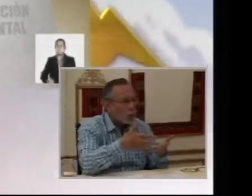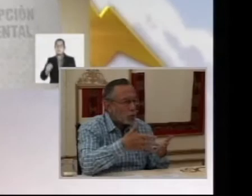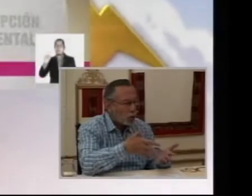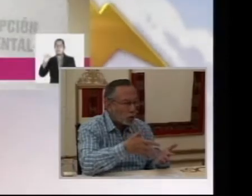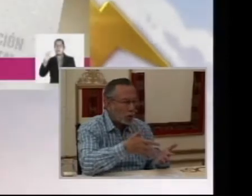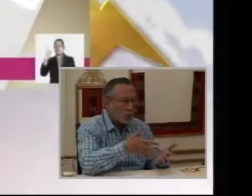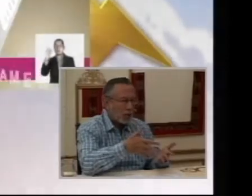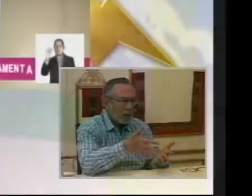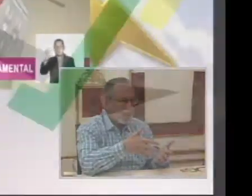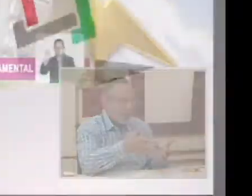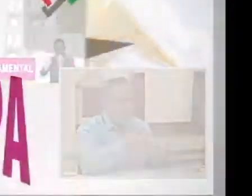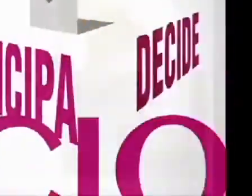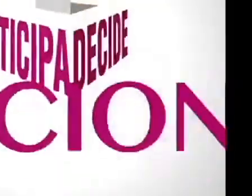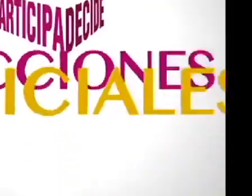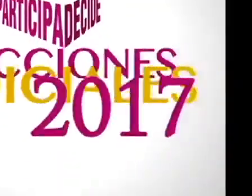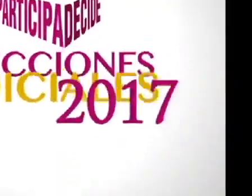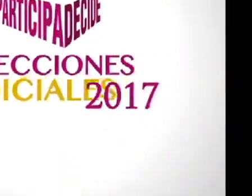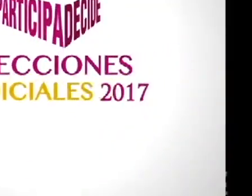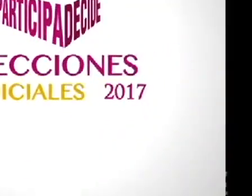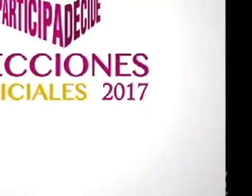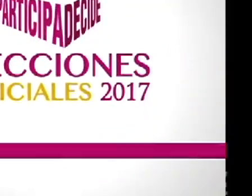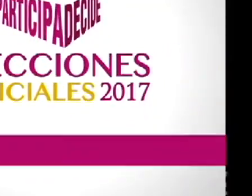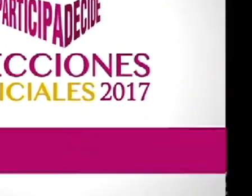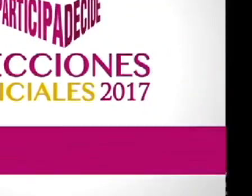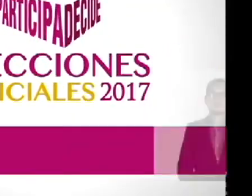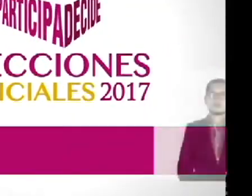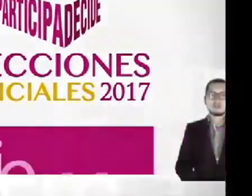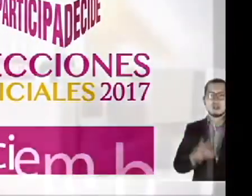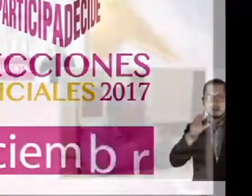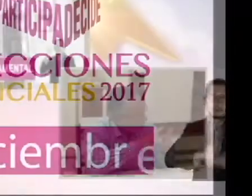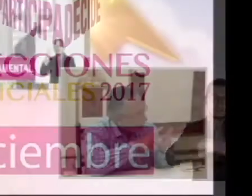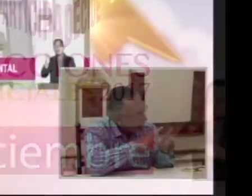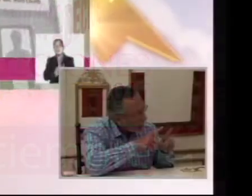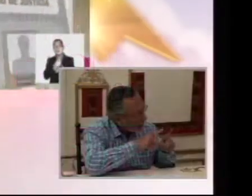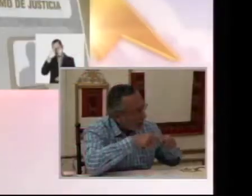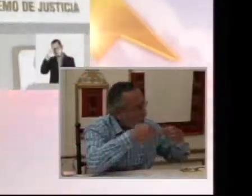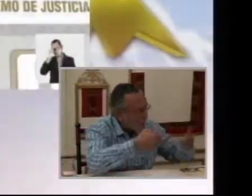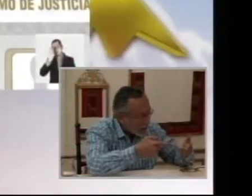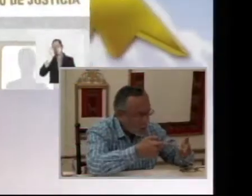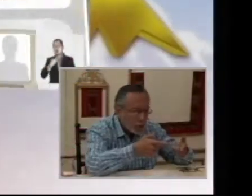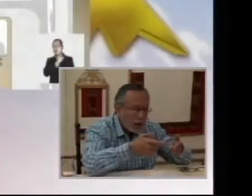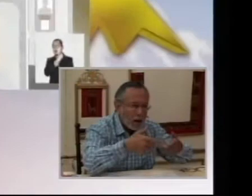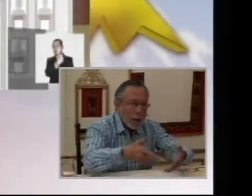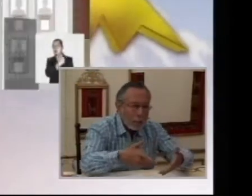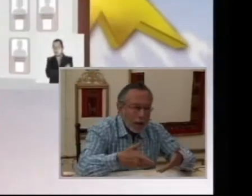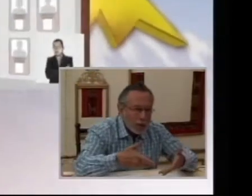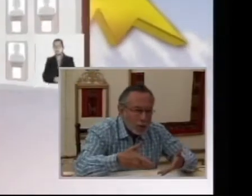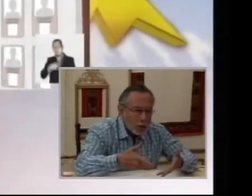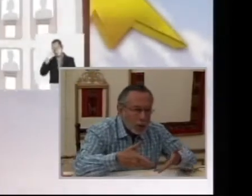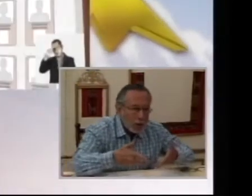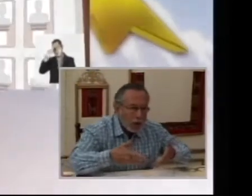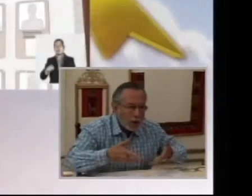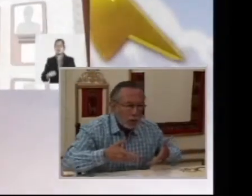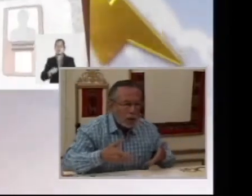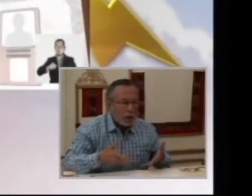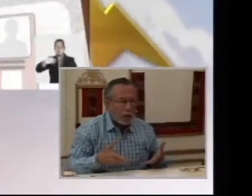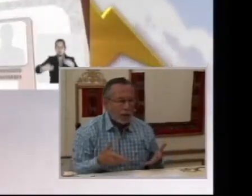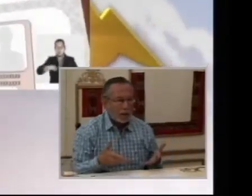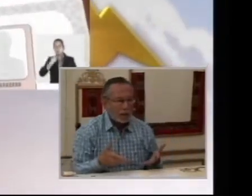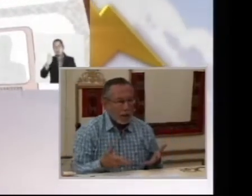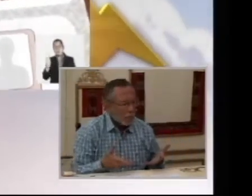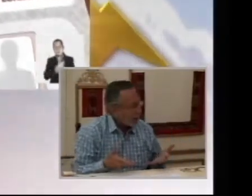novísimos consorcios entre jueces, fiscales y autoridades gubernamentales del más alto nivel para extorsionar a